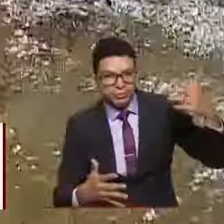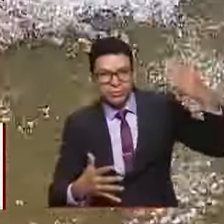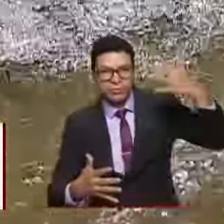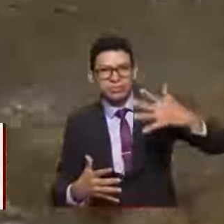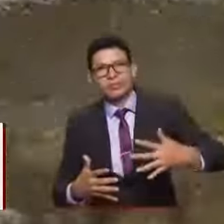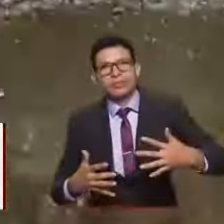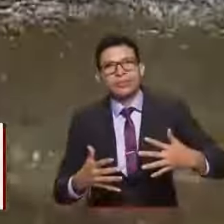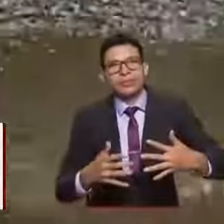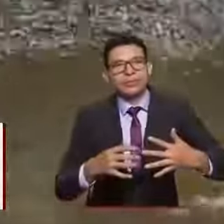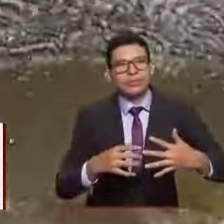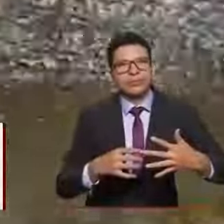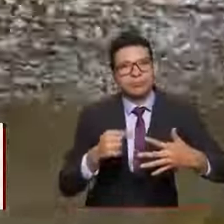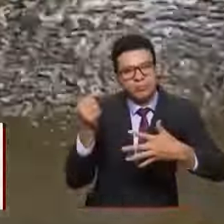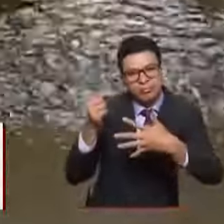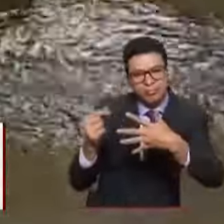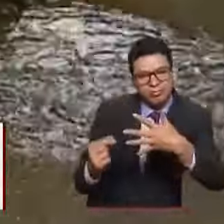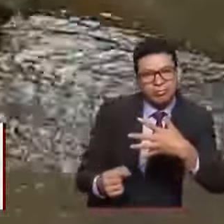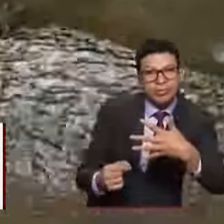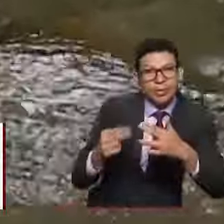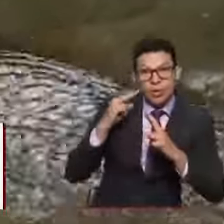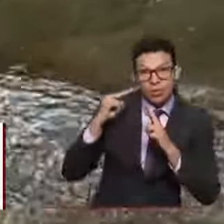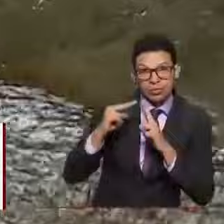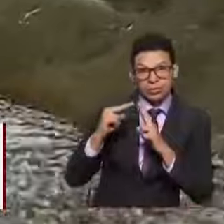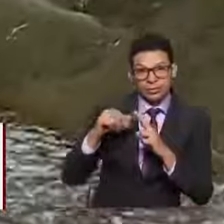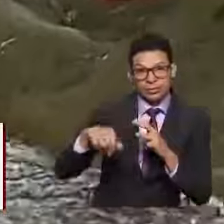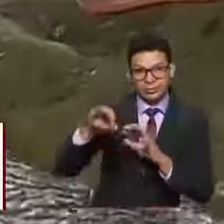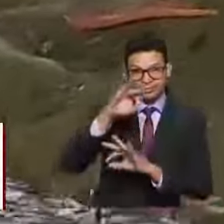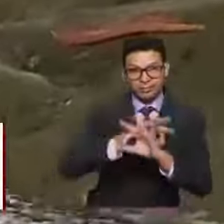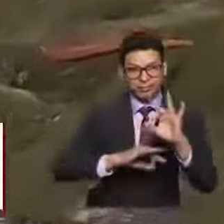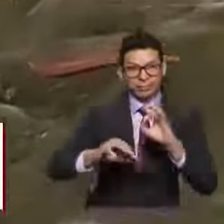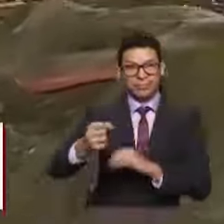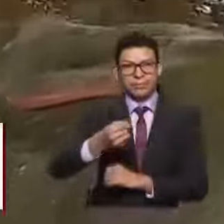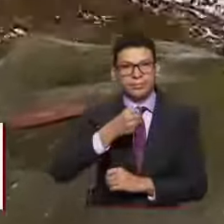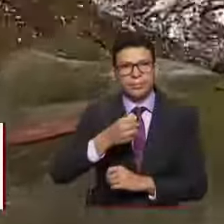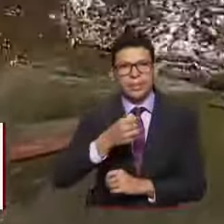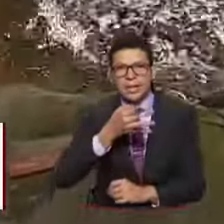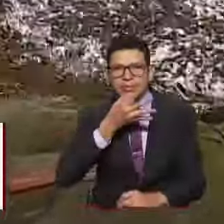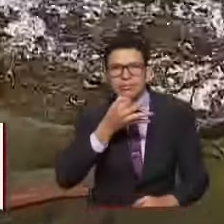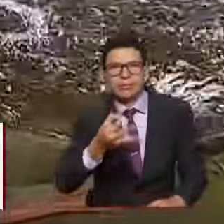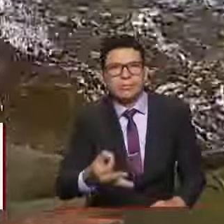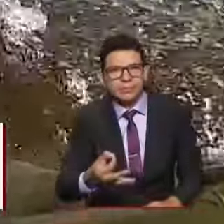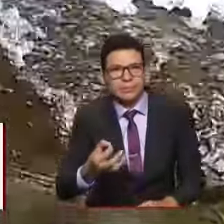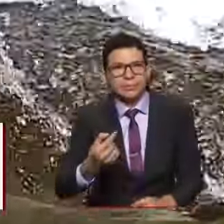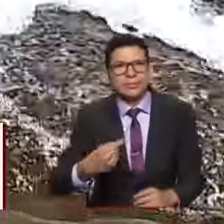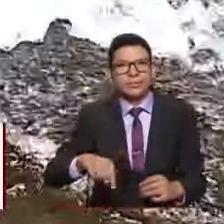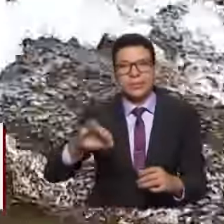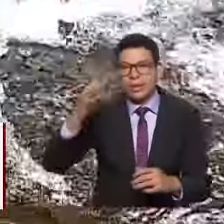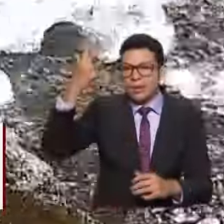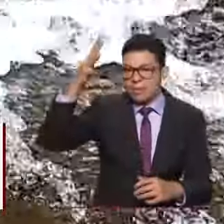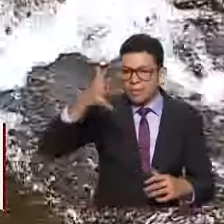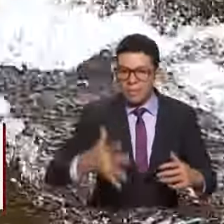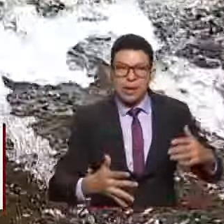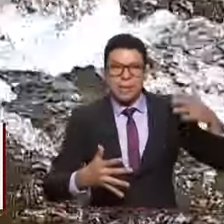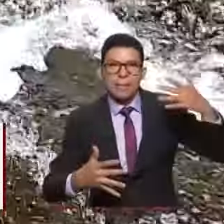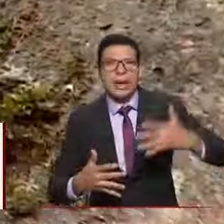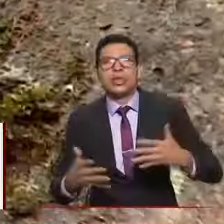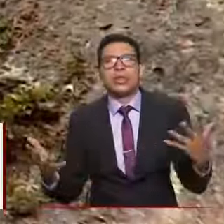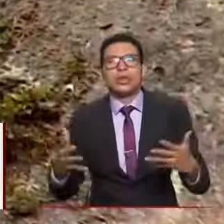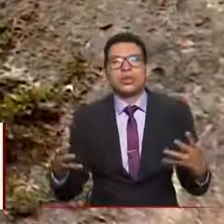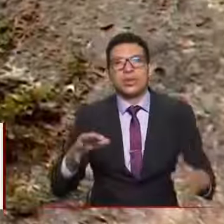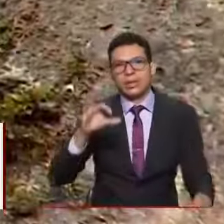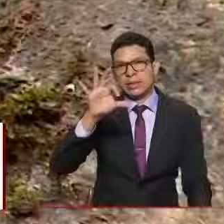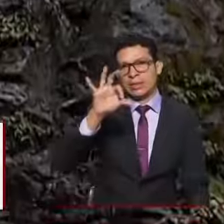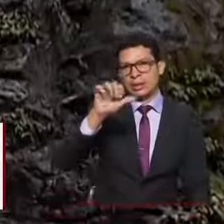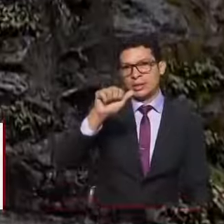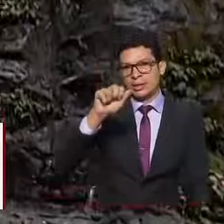se tienen? Porque conocimos en Telepacífico Noticias una denuncia de deforestación en Altos de Santa Elena, y